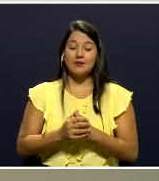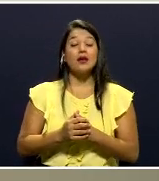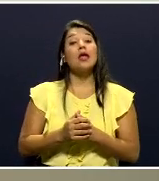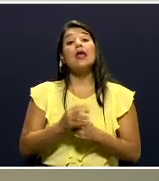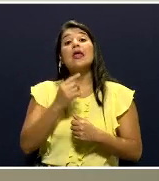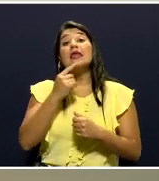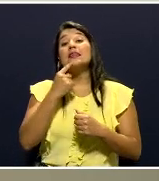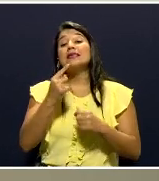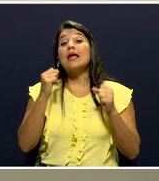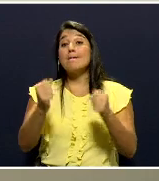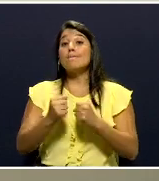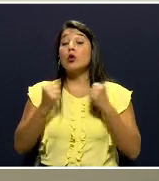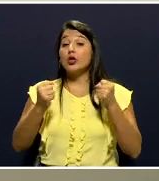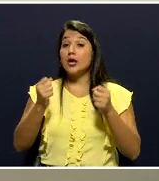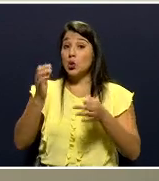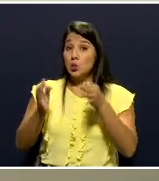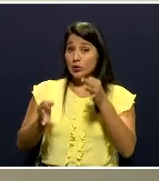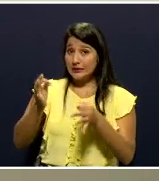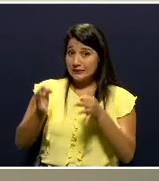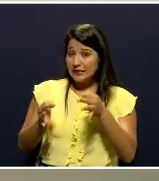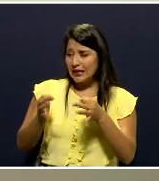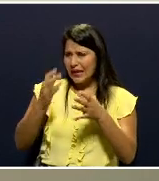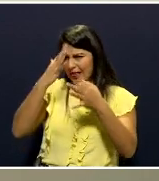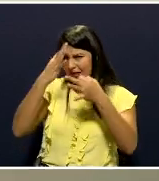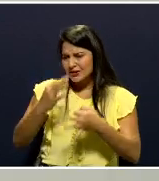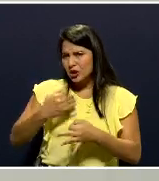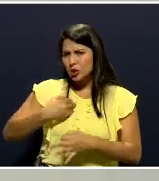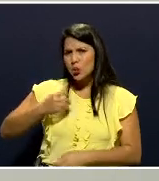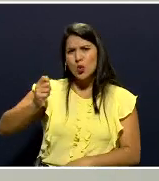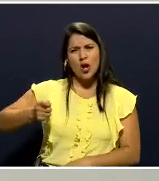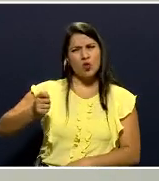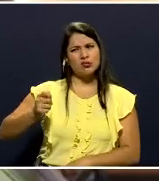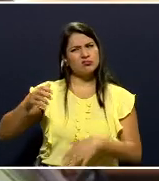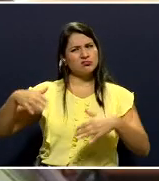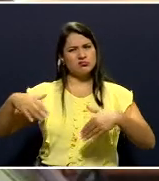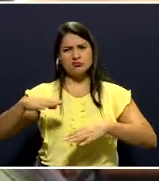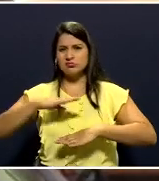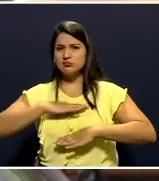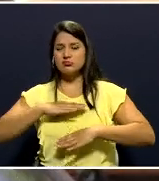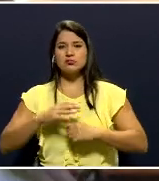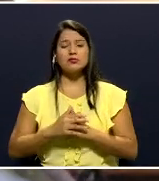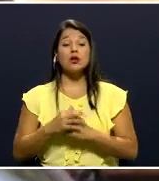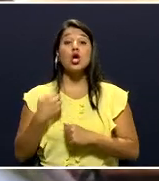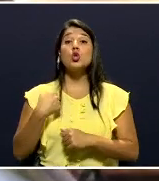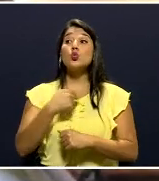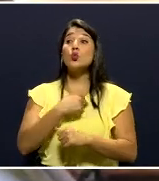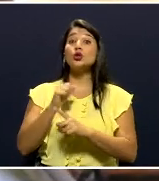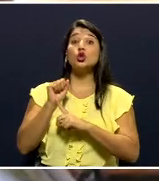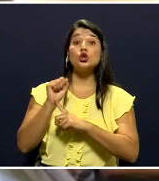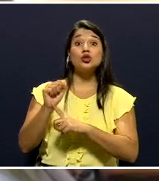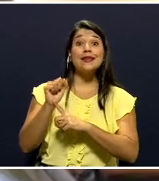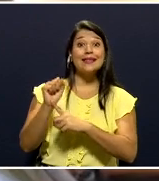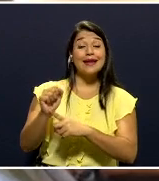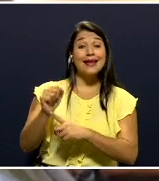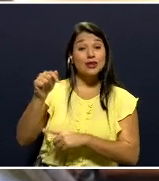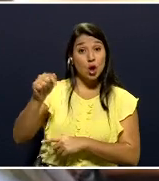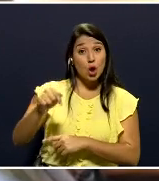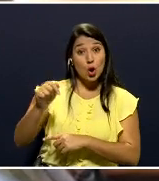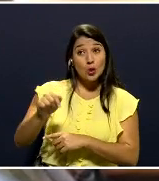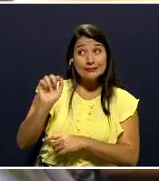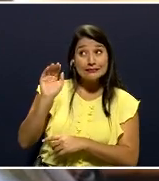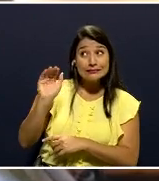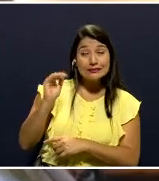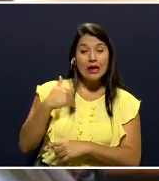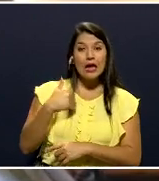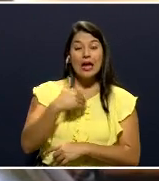Poder Judicial, las medidas adoptadas por la Corte son insuficientes. Nuestro sindicato el día de hoy hace una instancia al